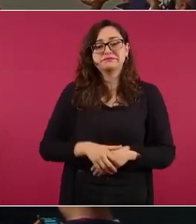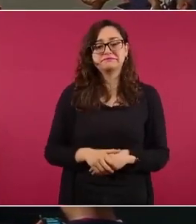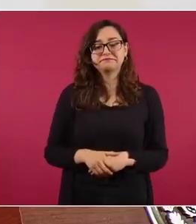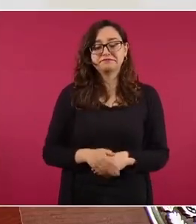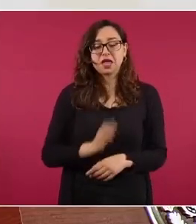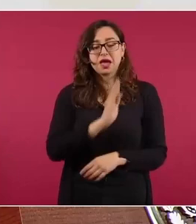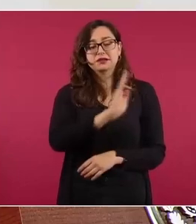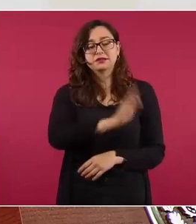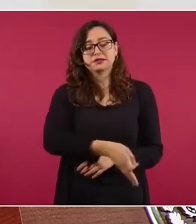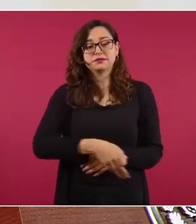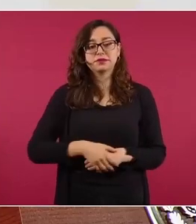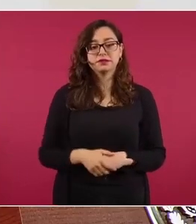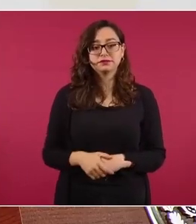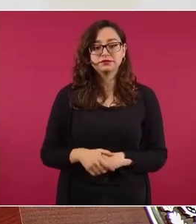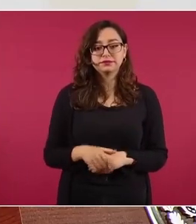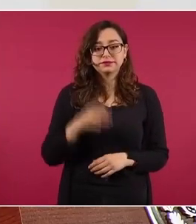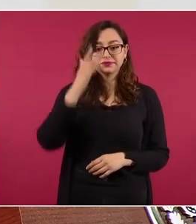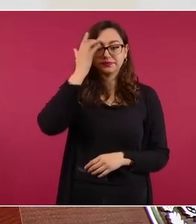enfermedades.